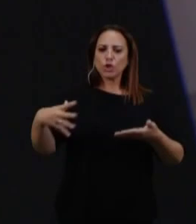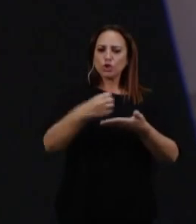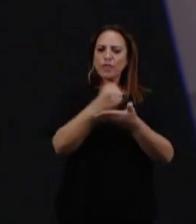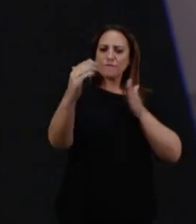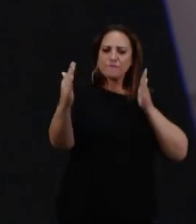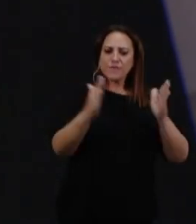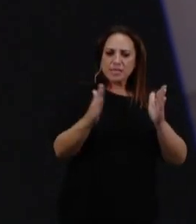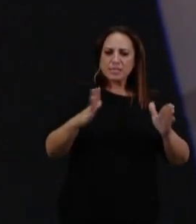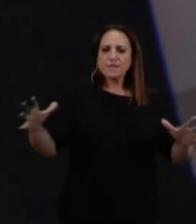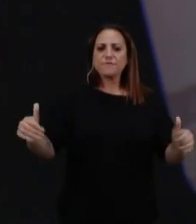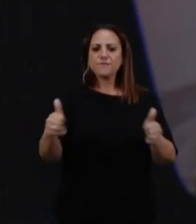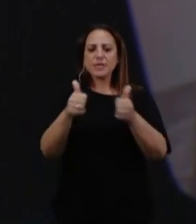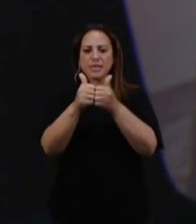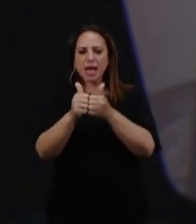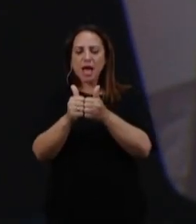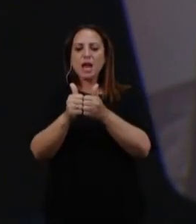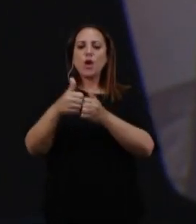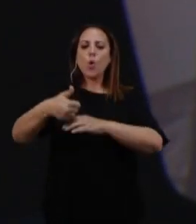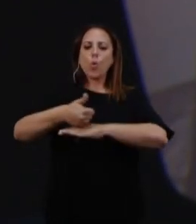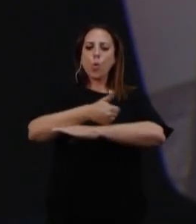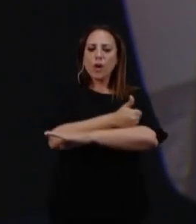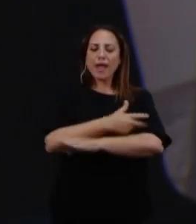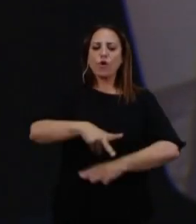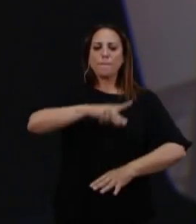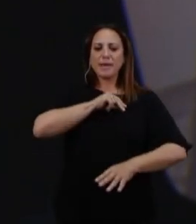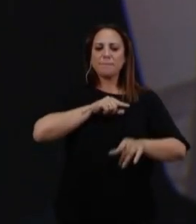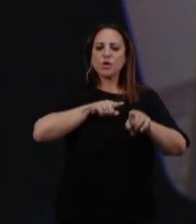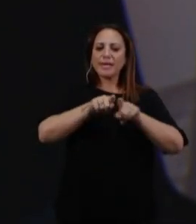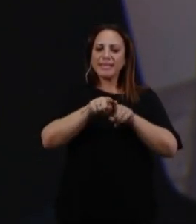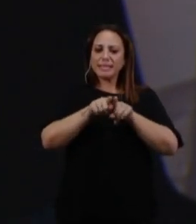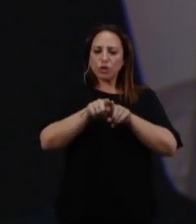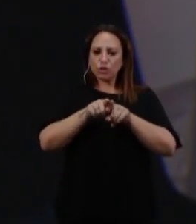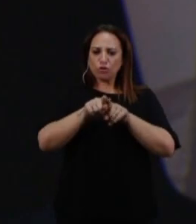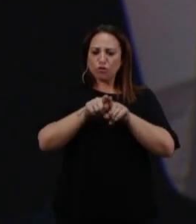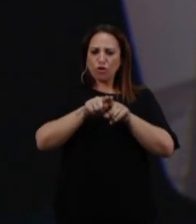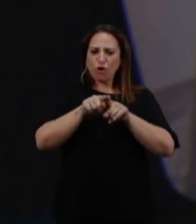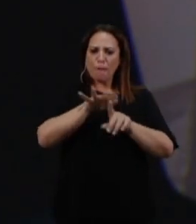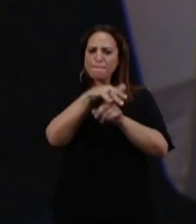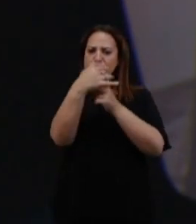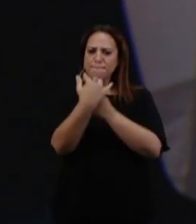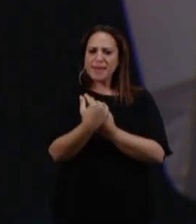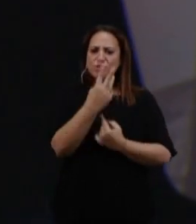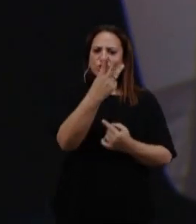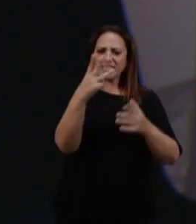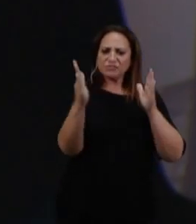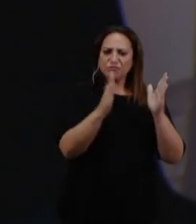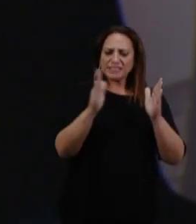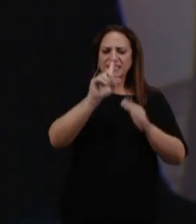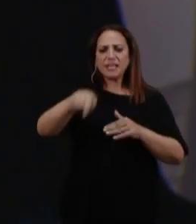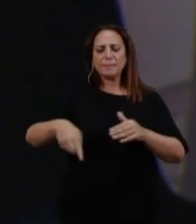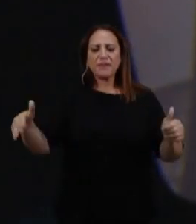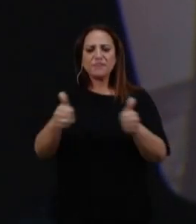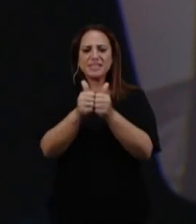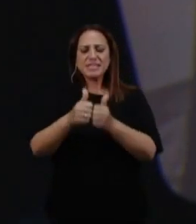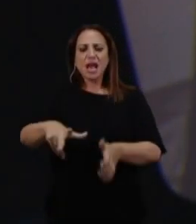final, el jurado que otorga el premio Criticón 2020, que lo conforman los medios que han estado retransmitiendo las tres fases y la final, otorgan el premio